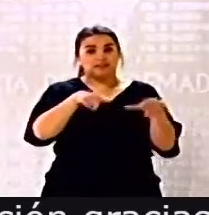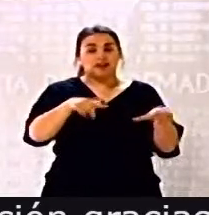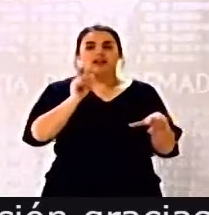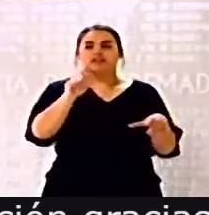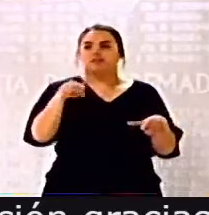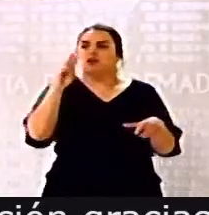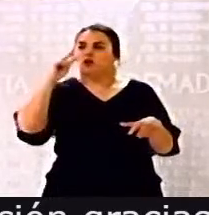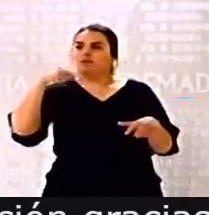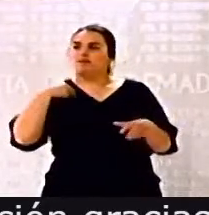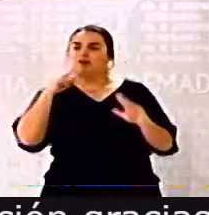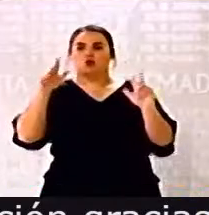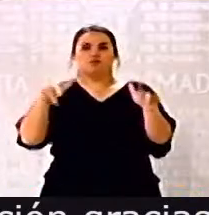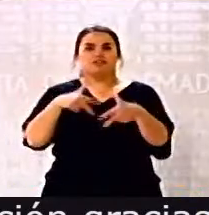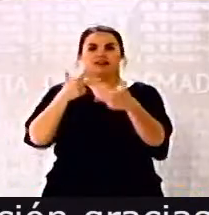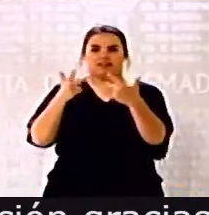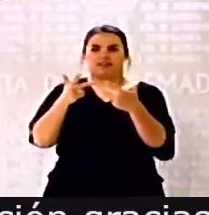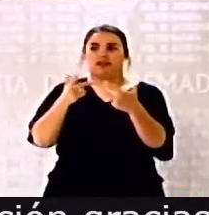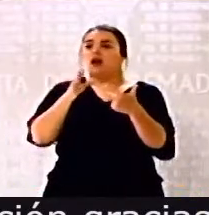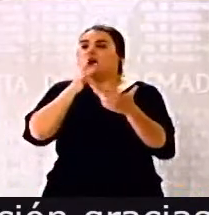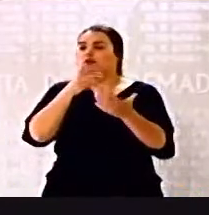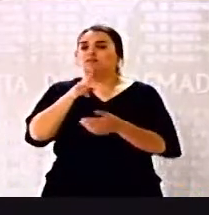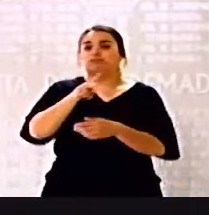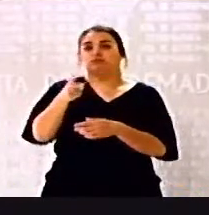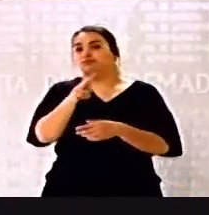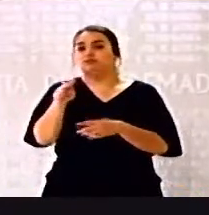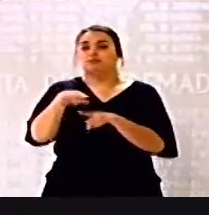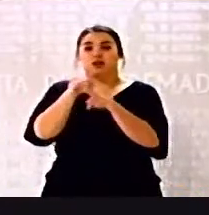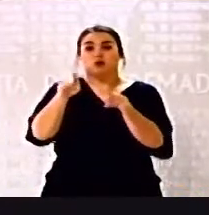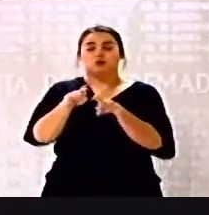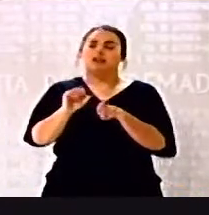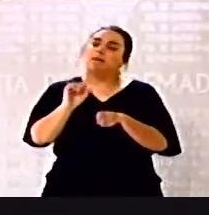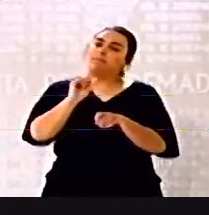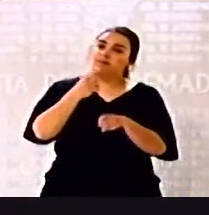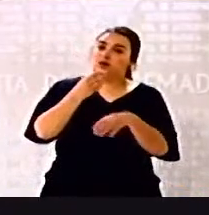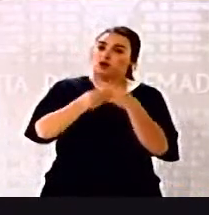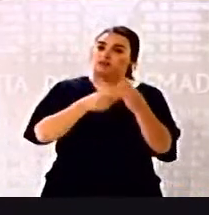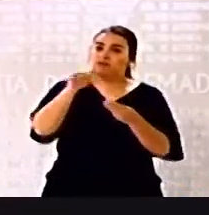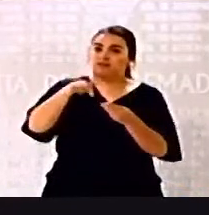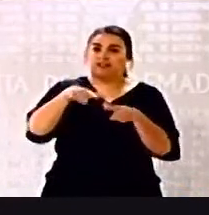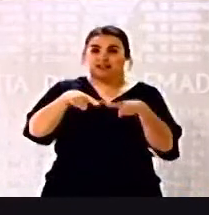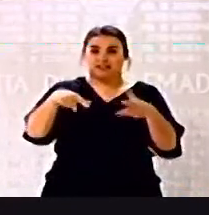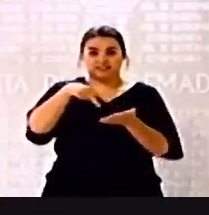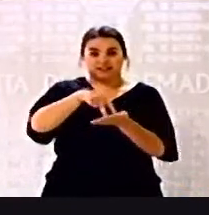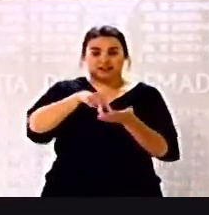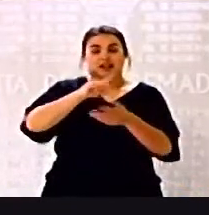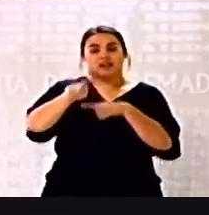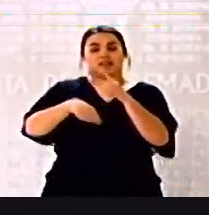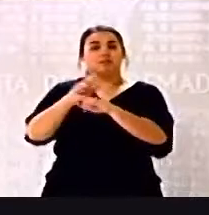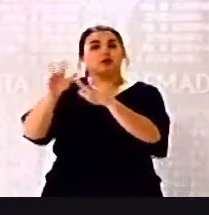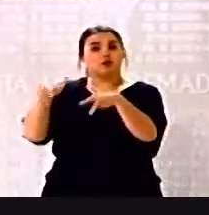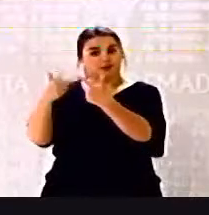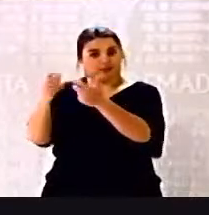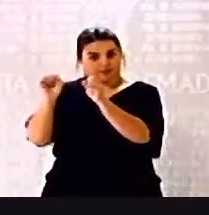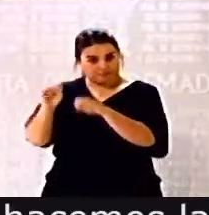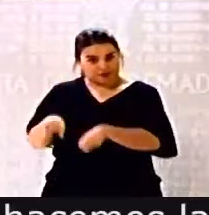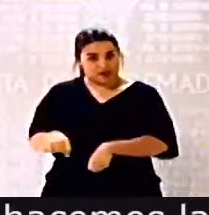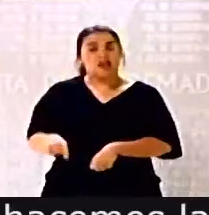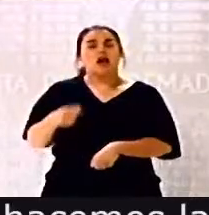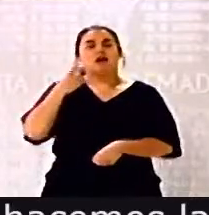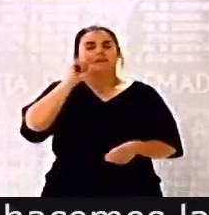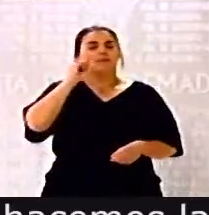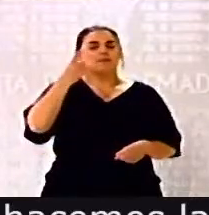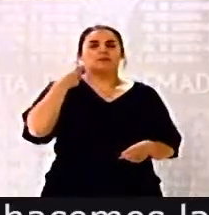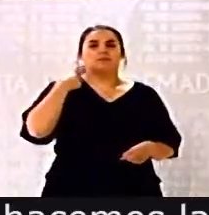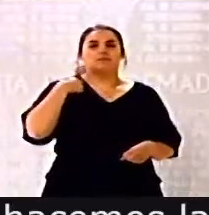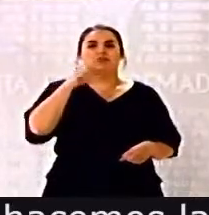nos siguen por videoconferencia. Vamos a alternar las preguntas y hacemos primero los que están aquí en la sala y después pasamos a los de videoconferencia. Pregunta primero